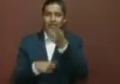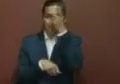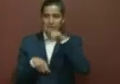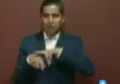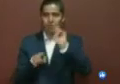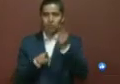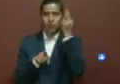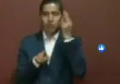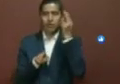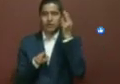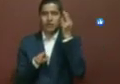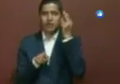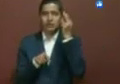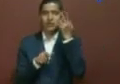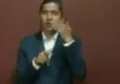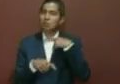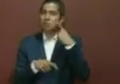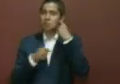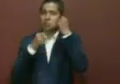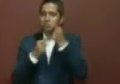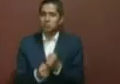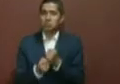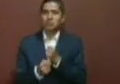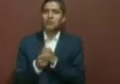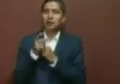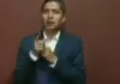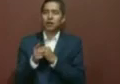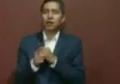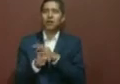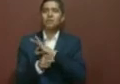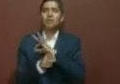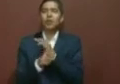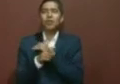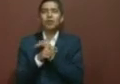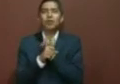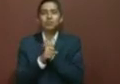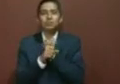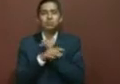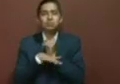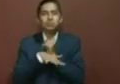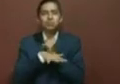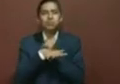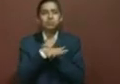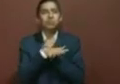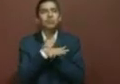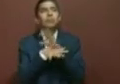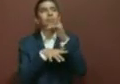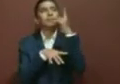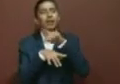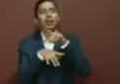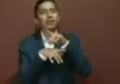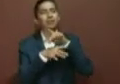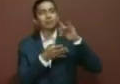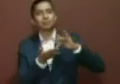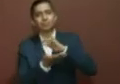y yo estoy seguro que él le va a encontrar manera de encauzarlo.